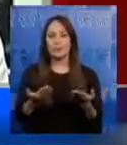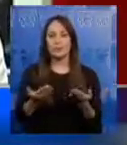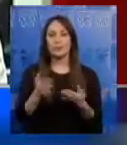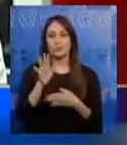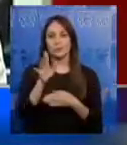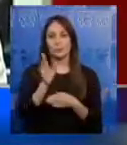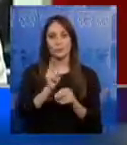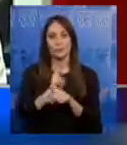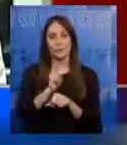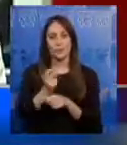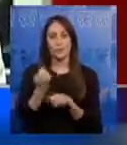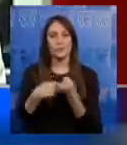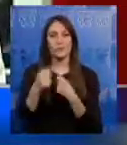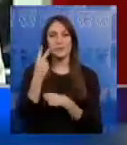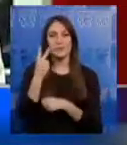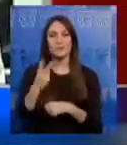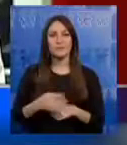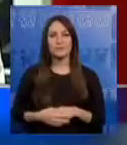distrital. Vamos a ver.